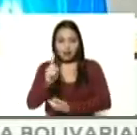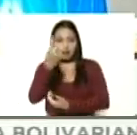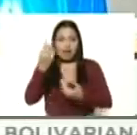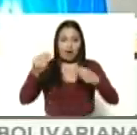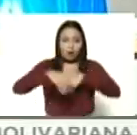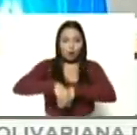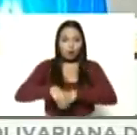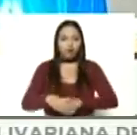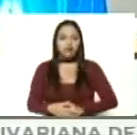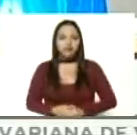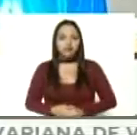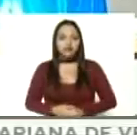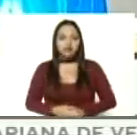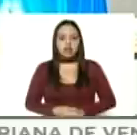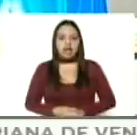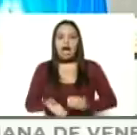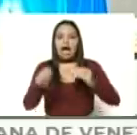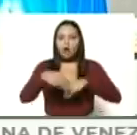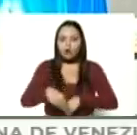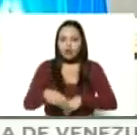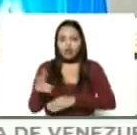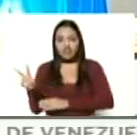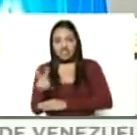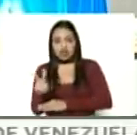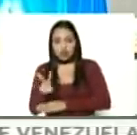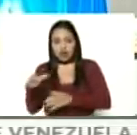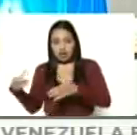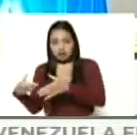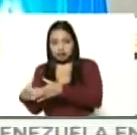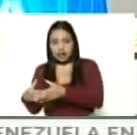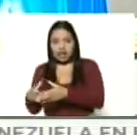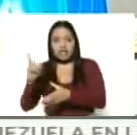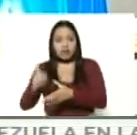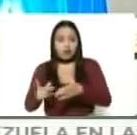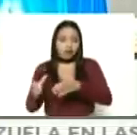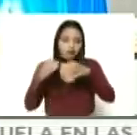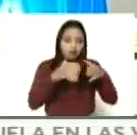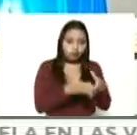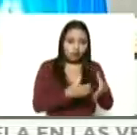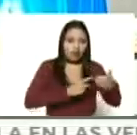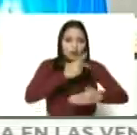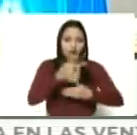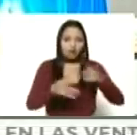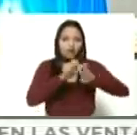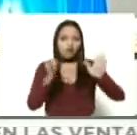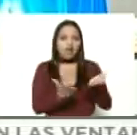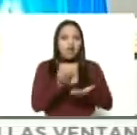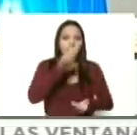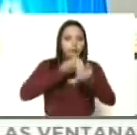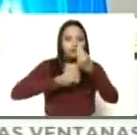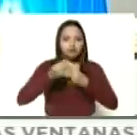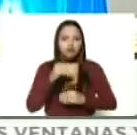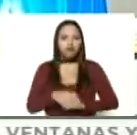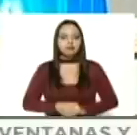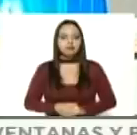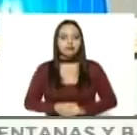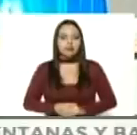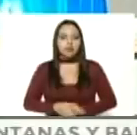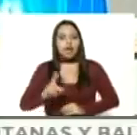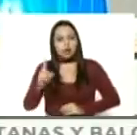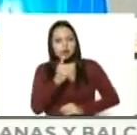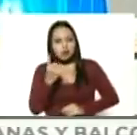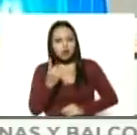acuerdo entre la República Bolivariana de Venezuela y el Programa Mundial de Alimentos. Solo me